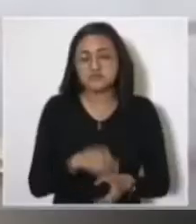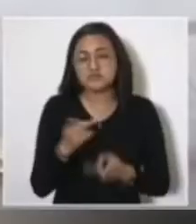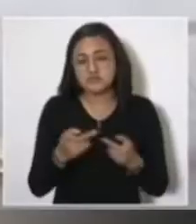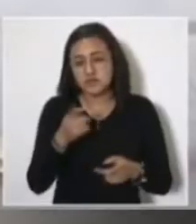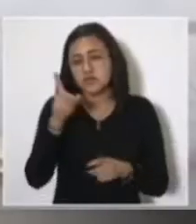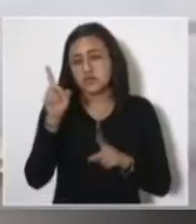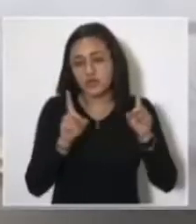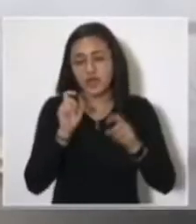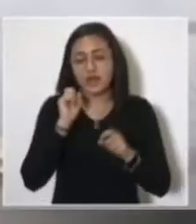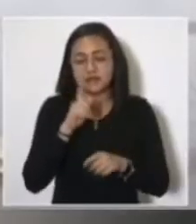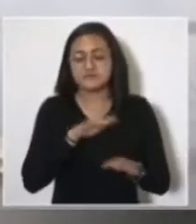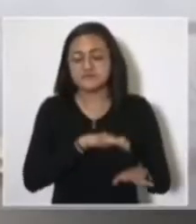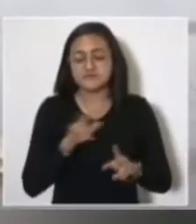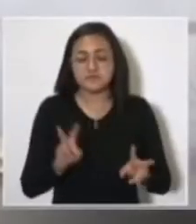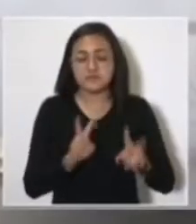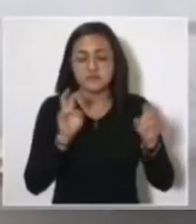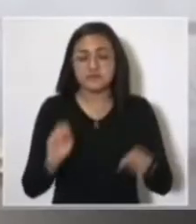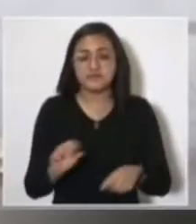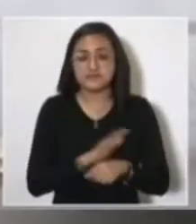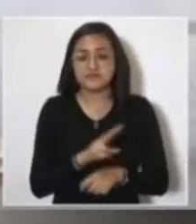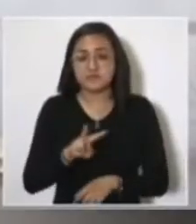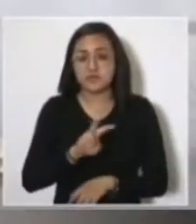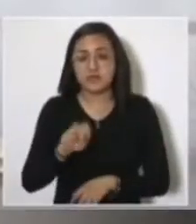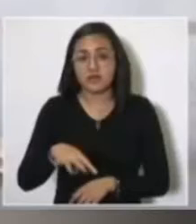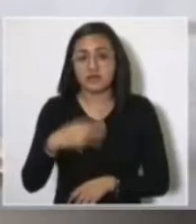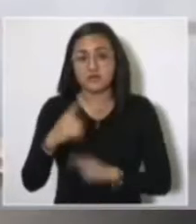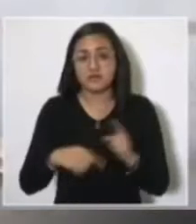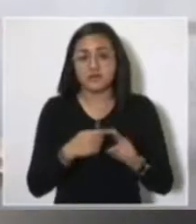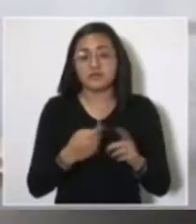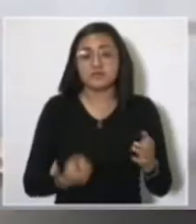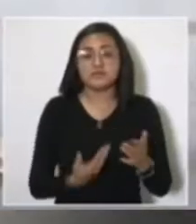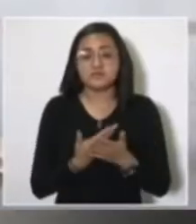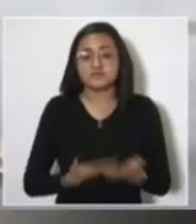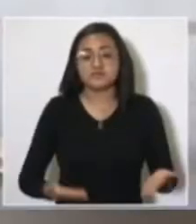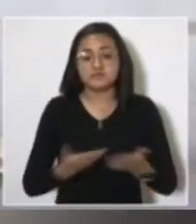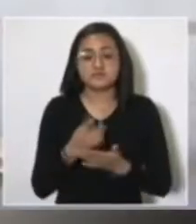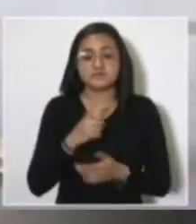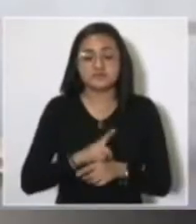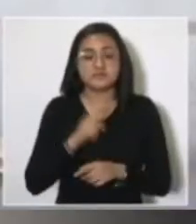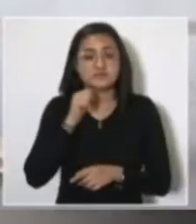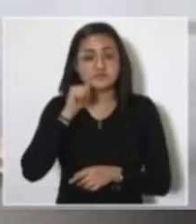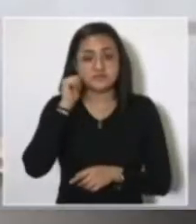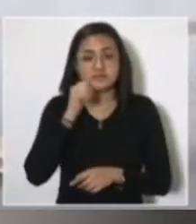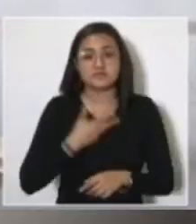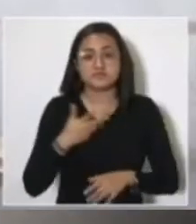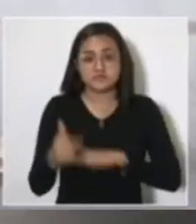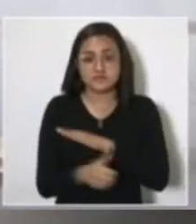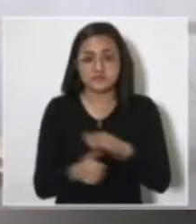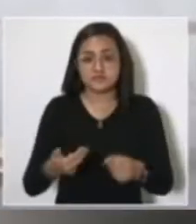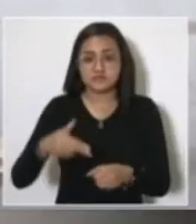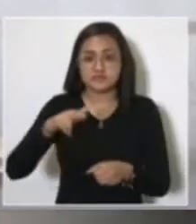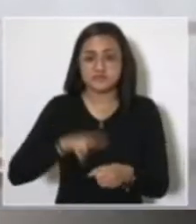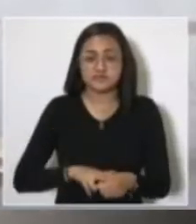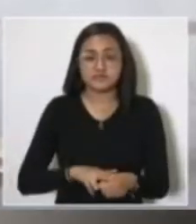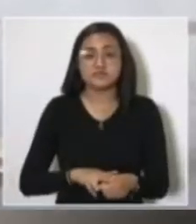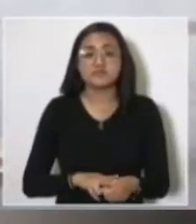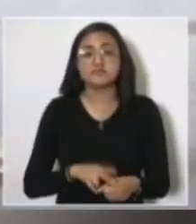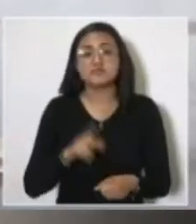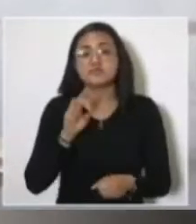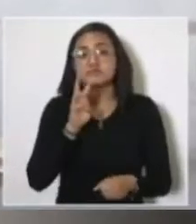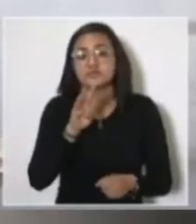en tema con 214 nuevos casos en comparación al día de ayer tenemos causa activos ambulatorios